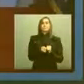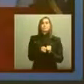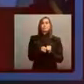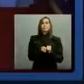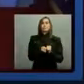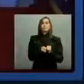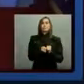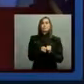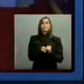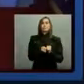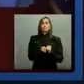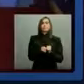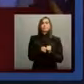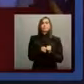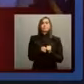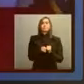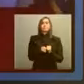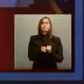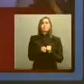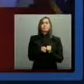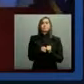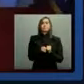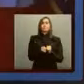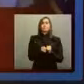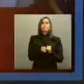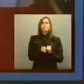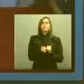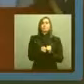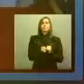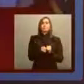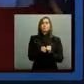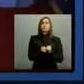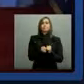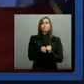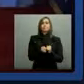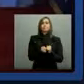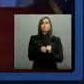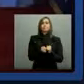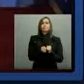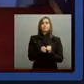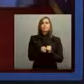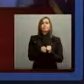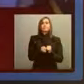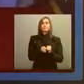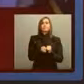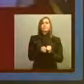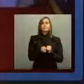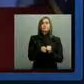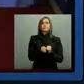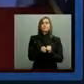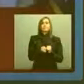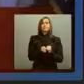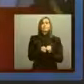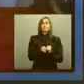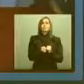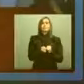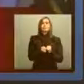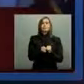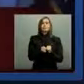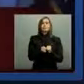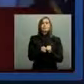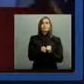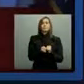luís abinader diga la esta país es un hombre y dígale a este país que aunque